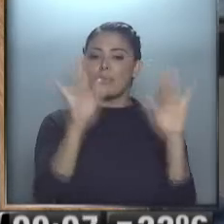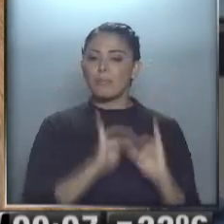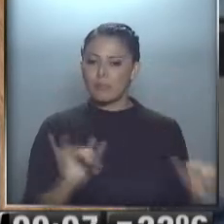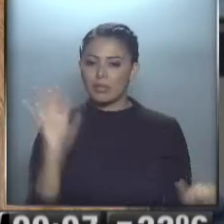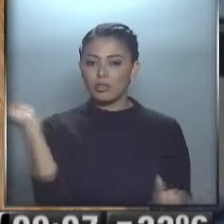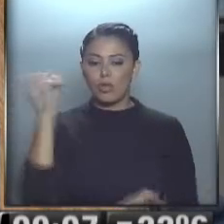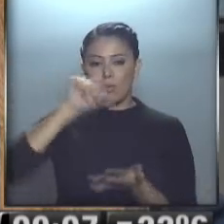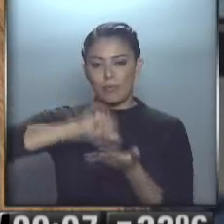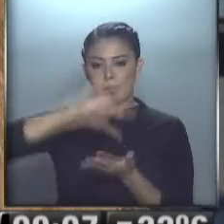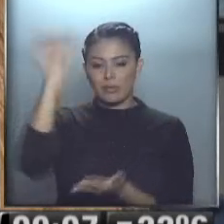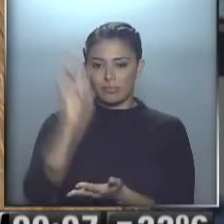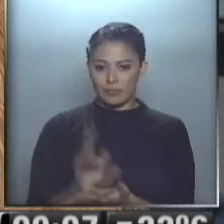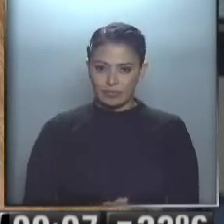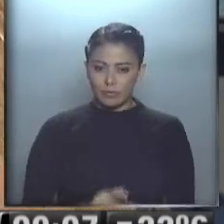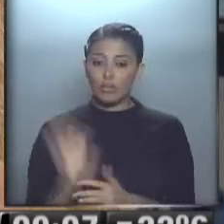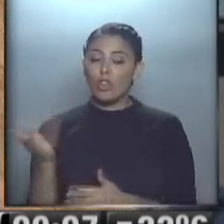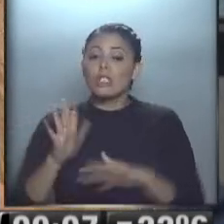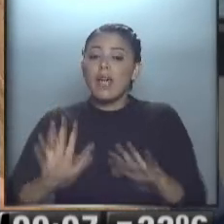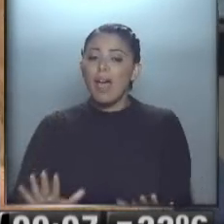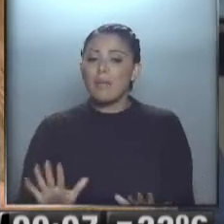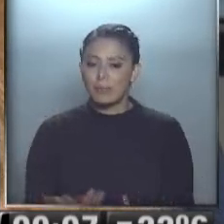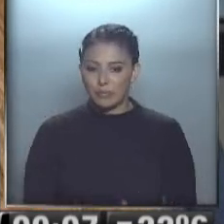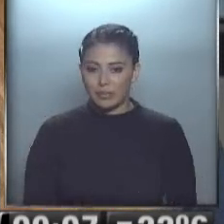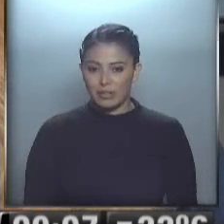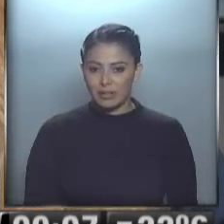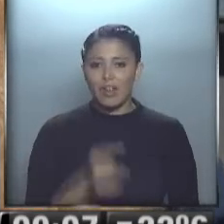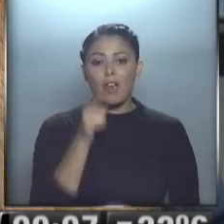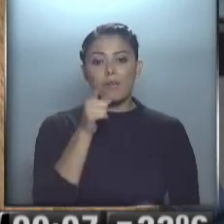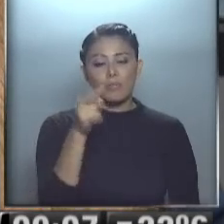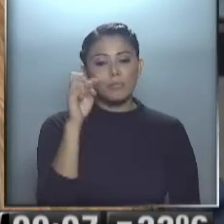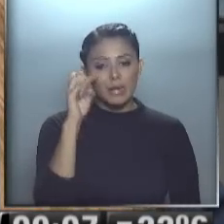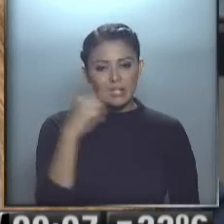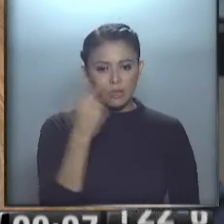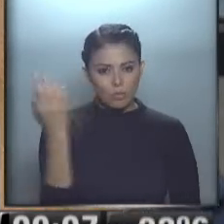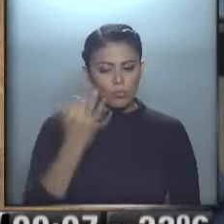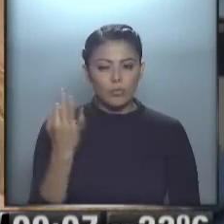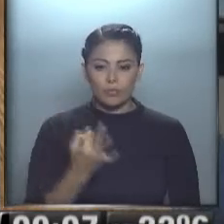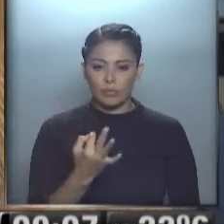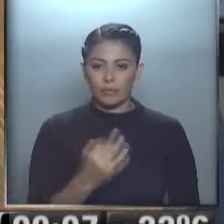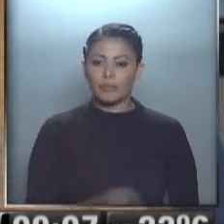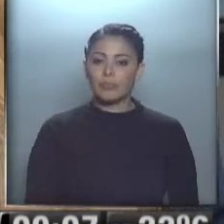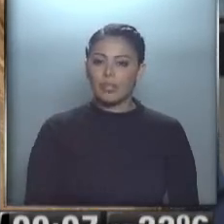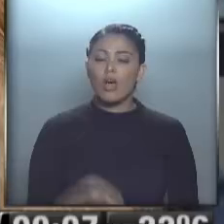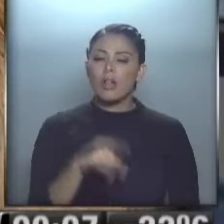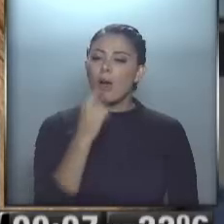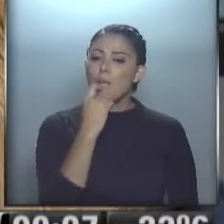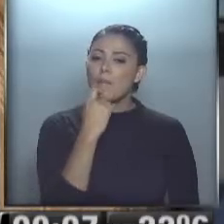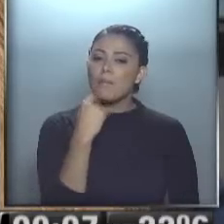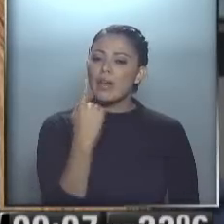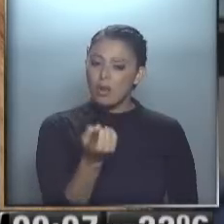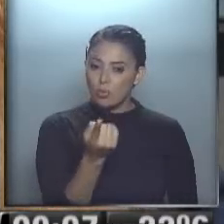República bolivariana mucha expectativa y como bien decías Patricia eh parte de la pregunta que le